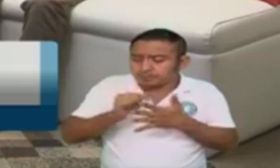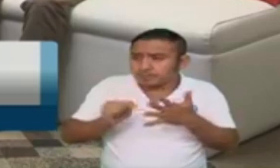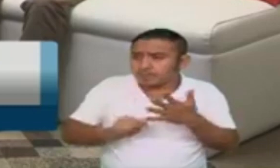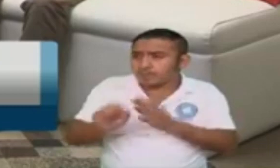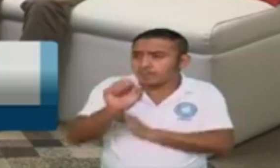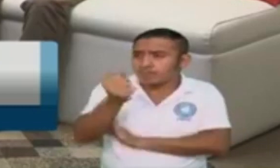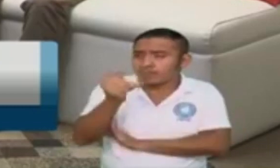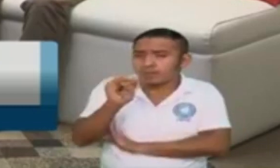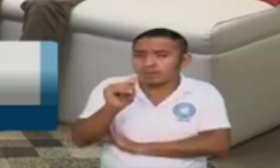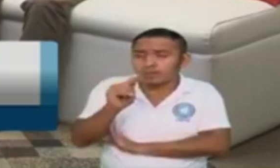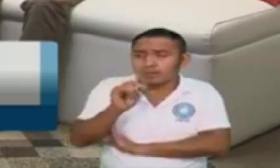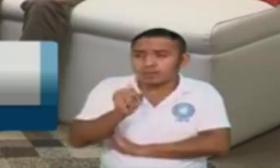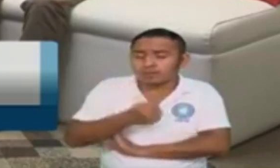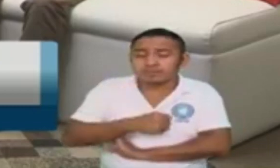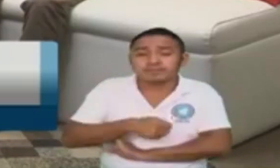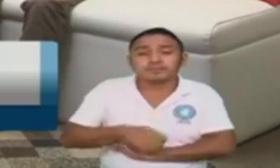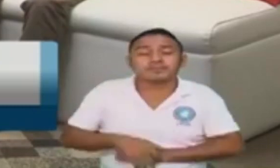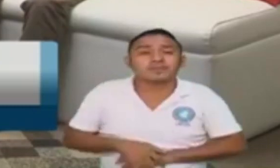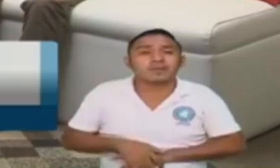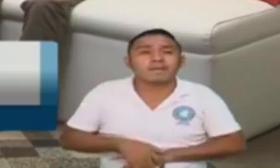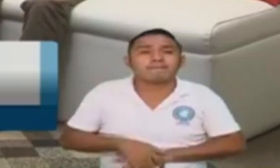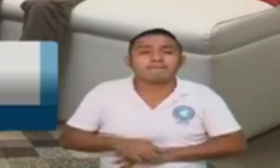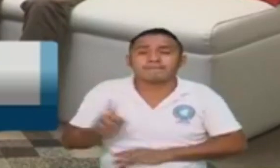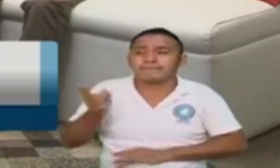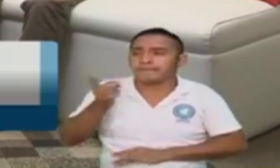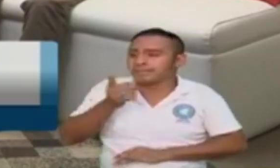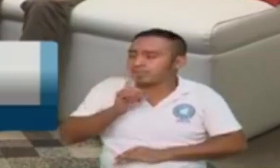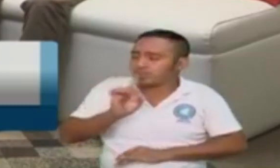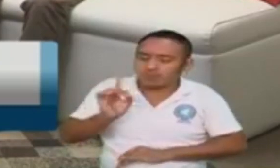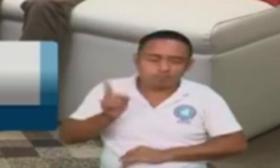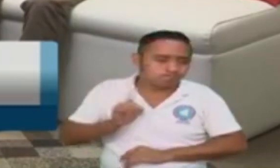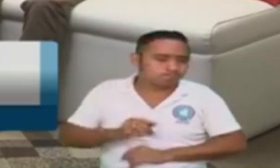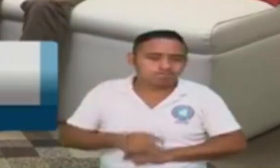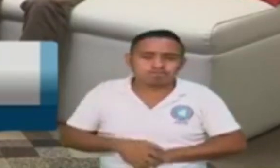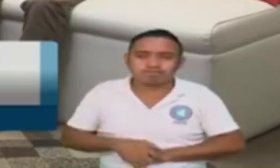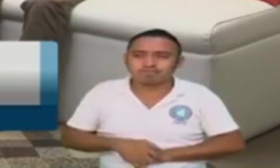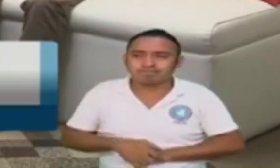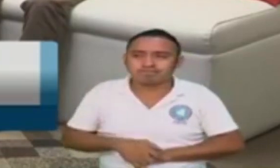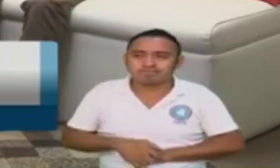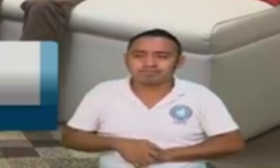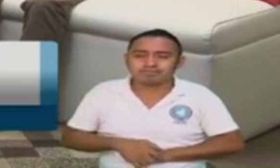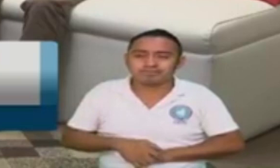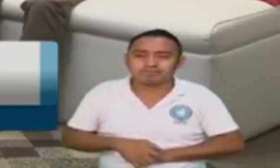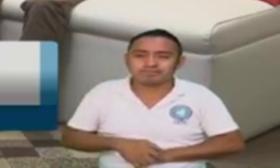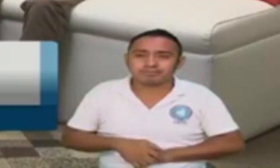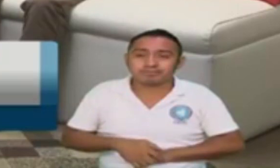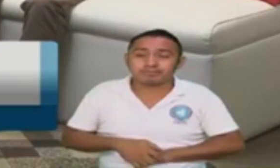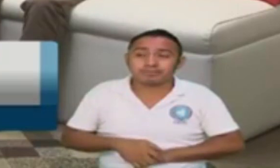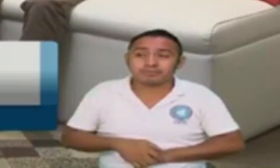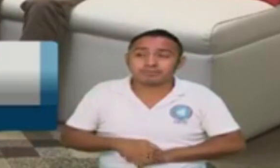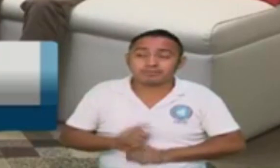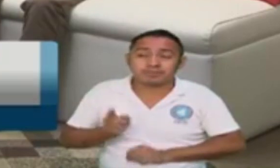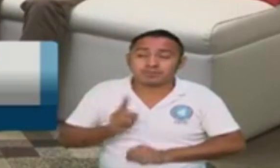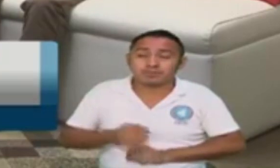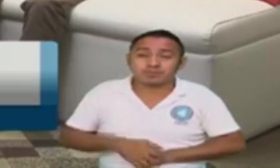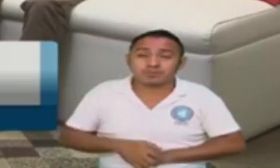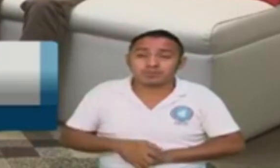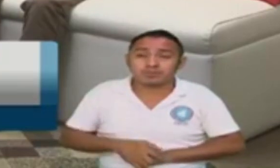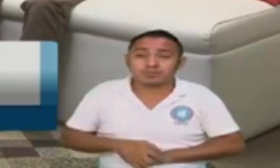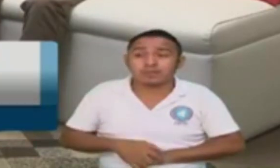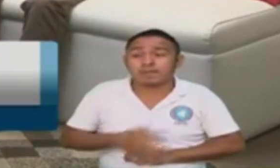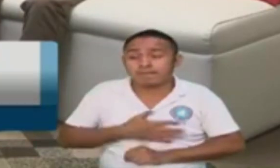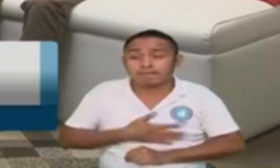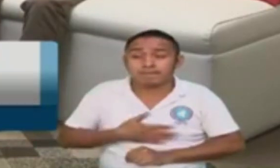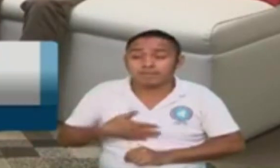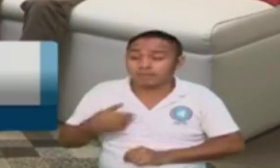No, es mejor que lo manejemos que no, pues, ¿verdad? Para que no te confíes. Ya. Es mejor que no. Entonces es mejor hacerse la